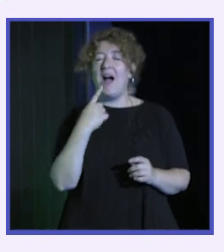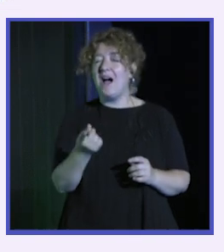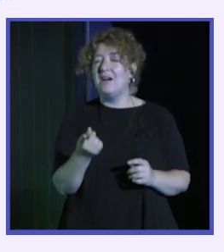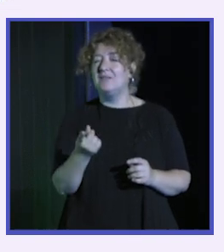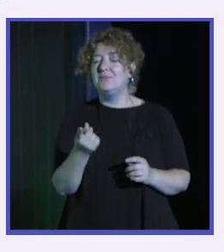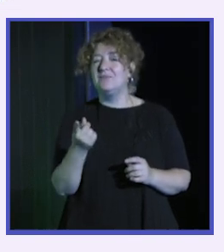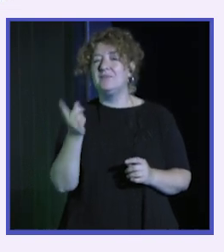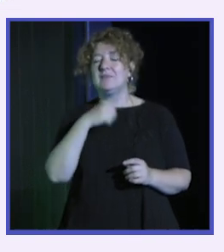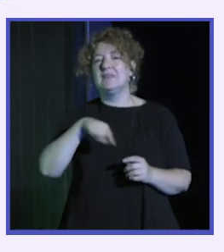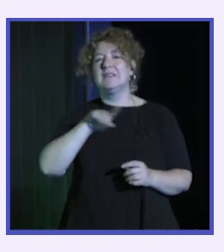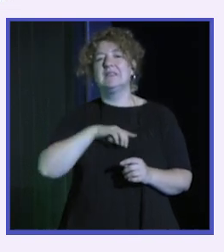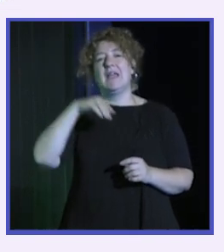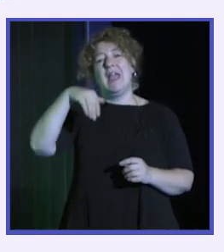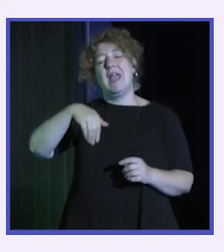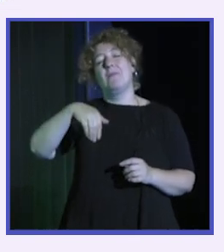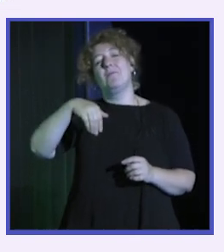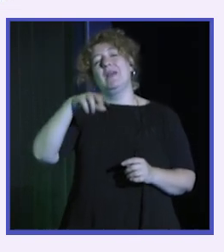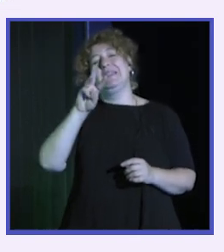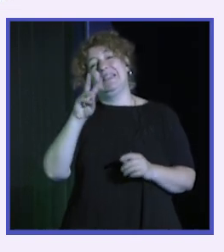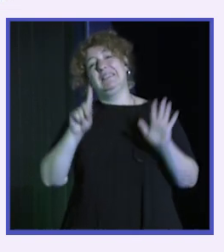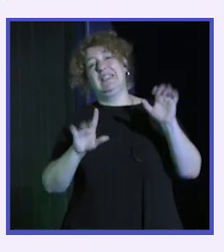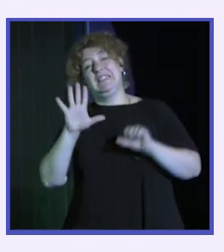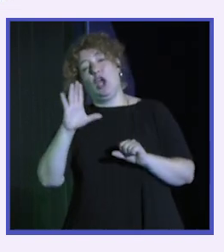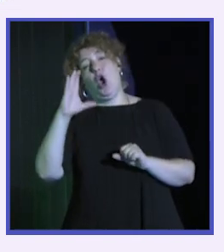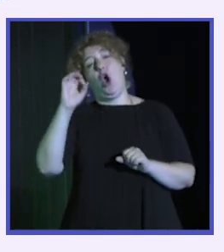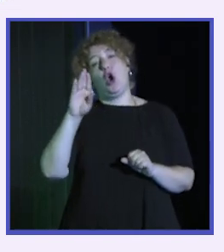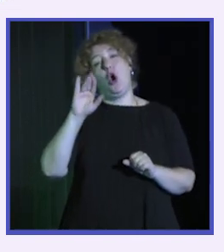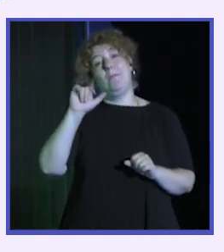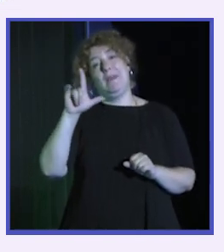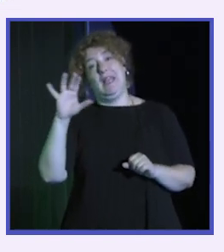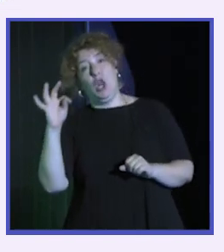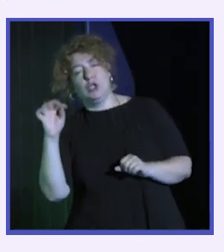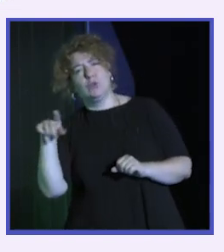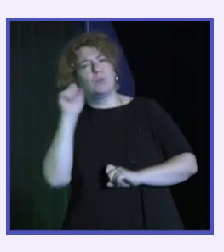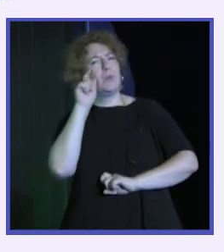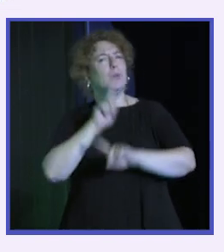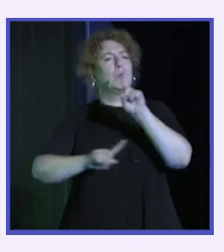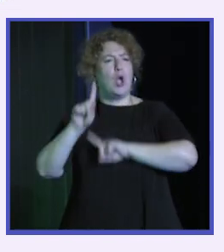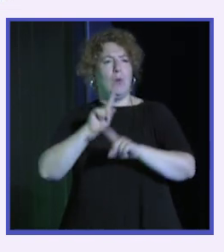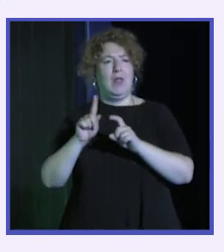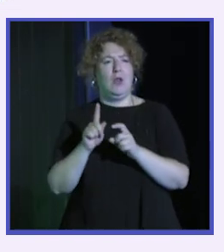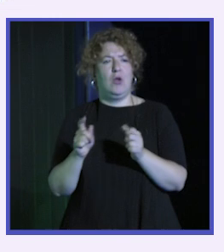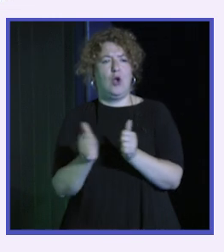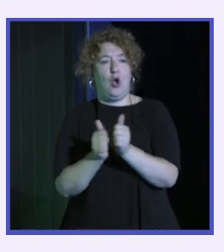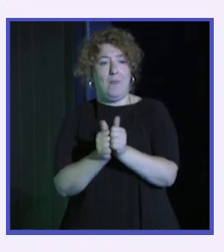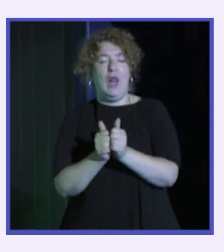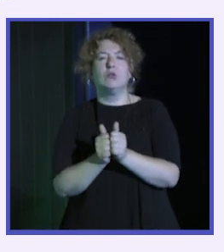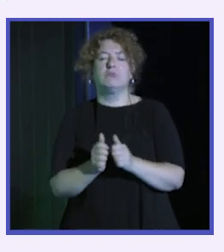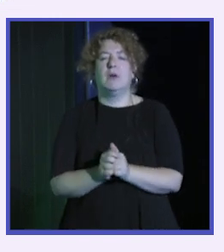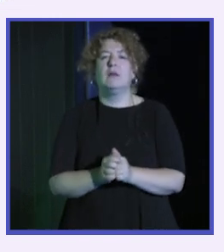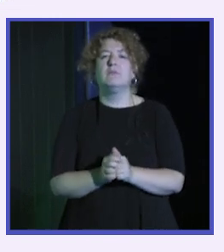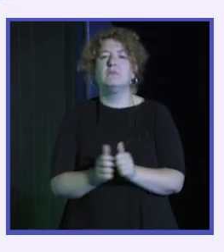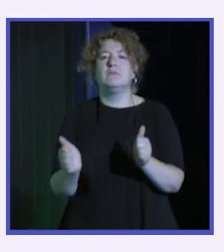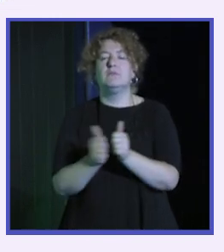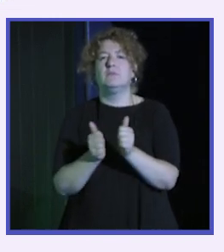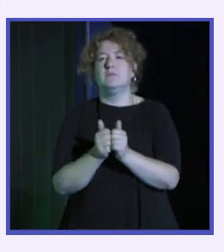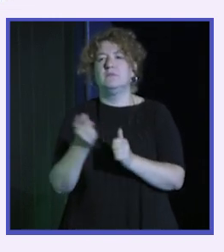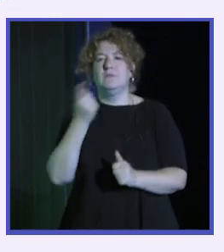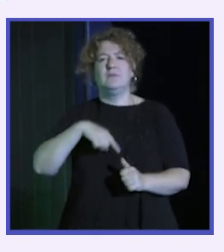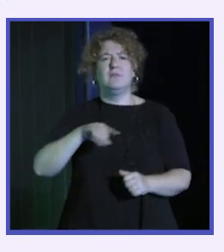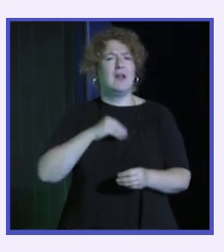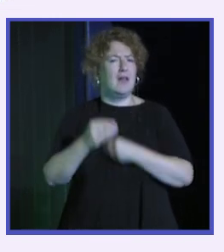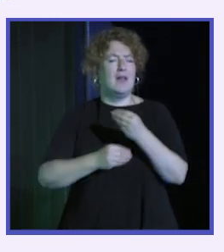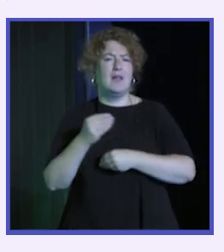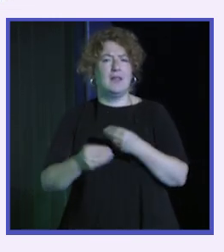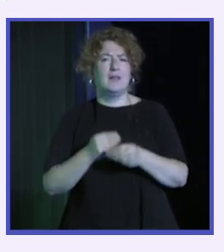proceso de adopción con M365 Copilot, uno de los principales problemas que estamos teniendo es el hacer prompting.